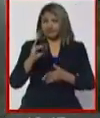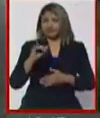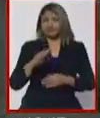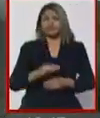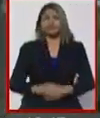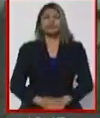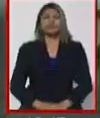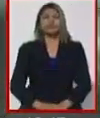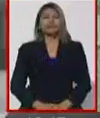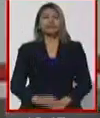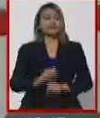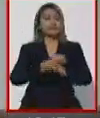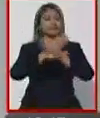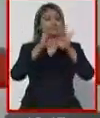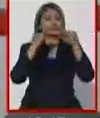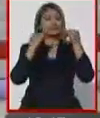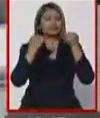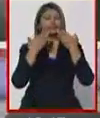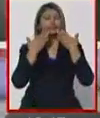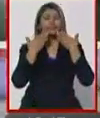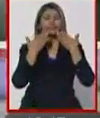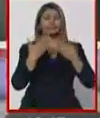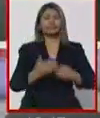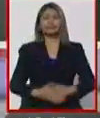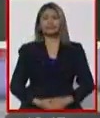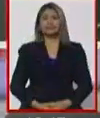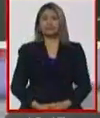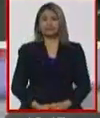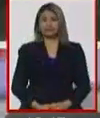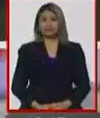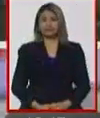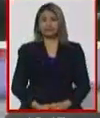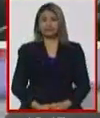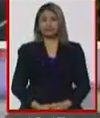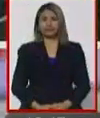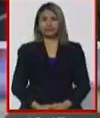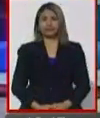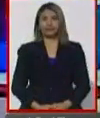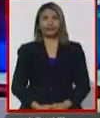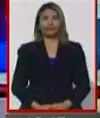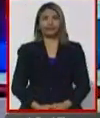bimodal. Ha sido muy clara la información, Rolly. Muchas gracias. Hasta un próximo contacto.